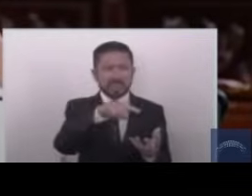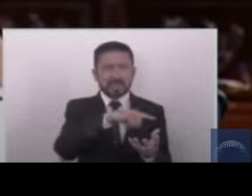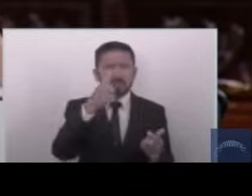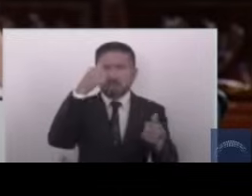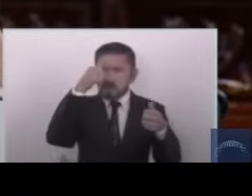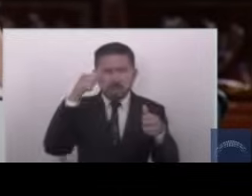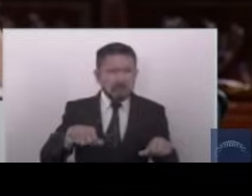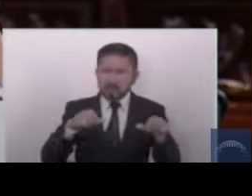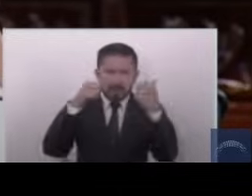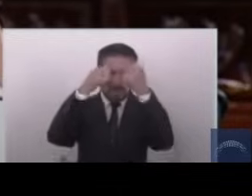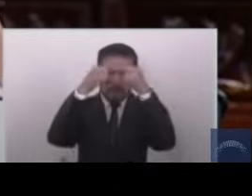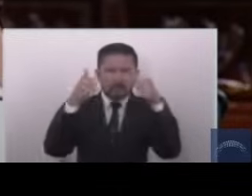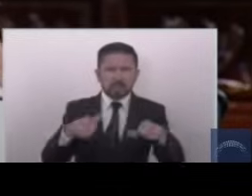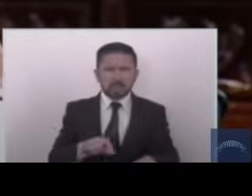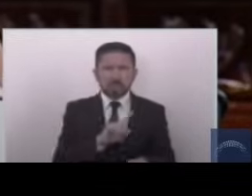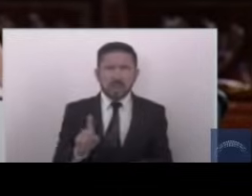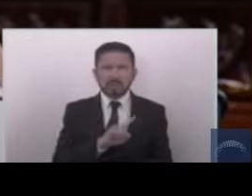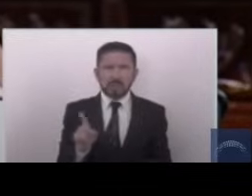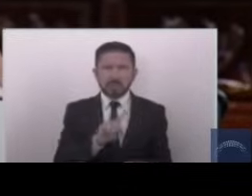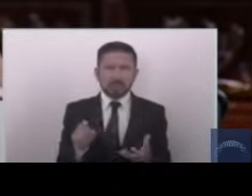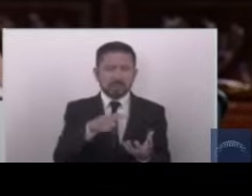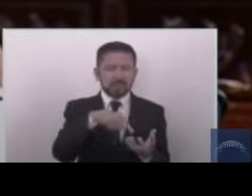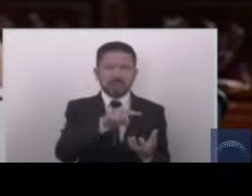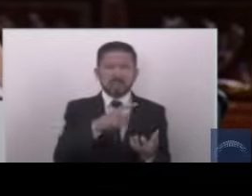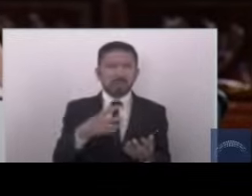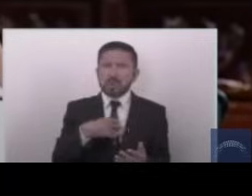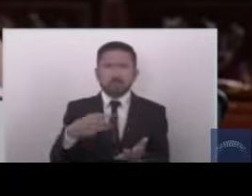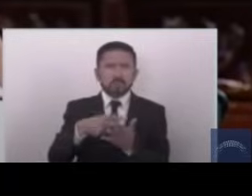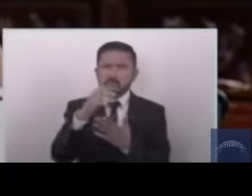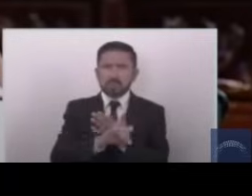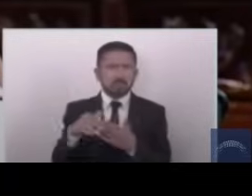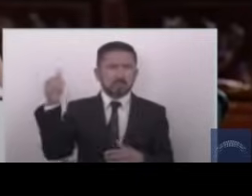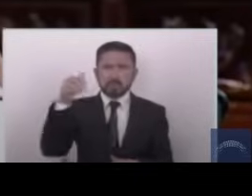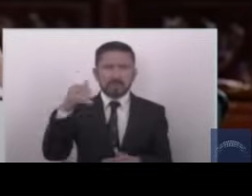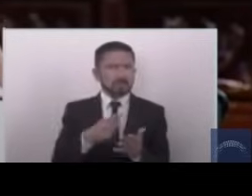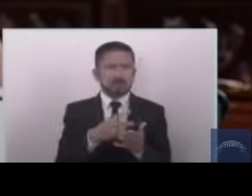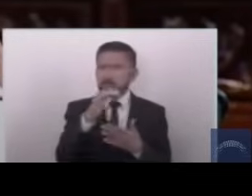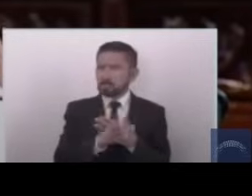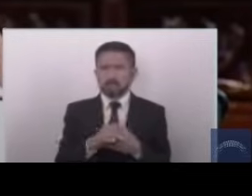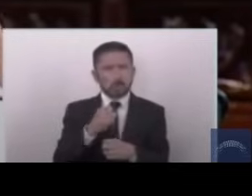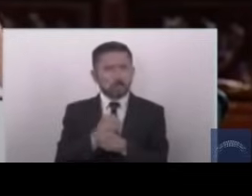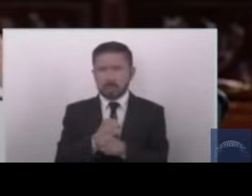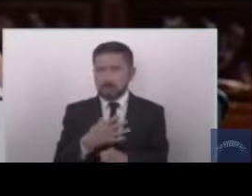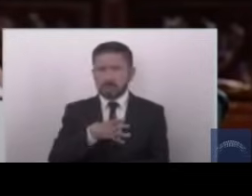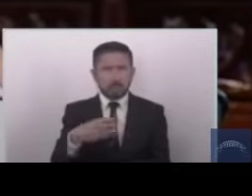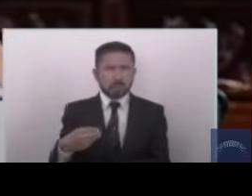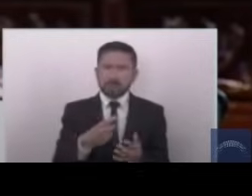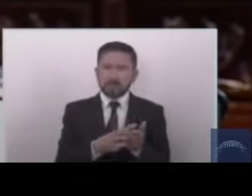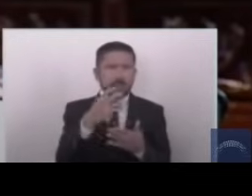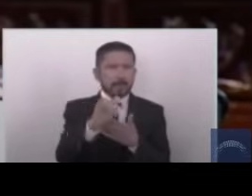lo que lleva beneficios para ustedes se oponen a proyectos de Educación se oponen a proyectos de seguridad se